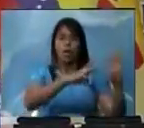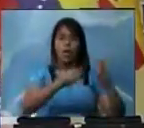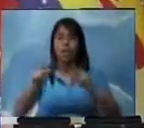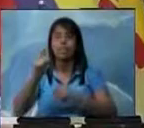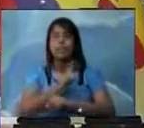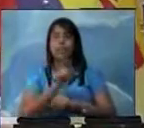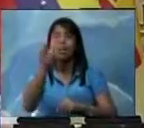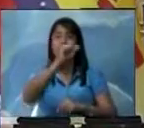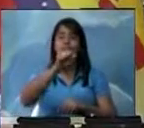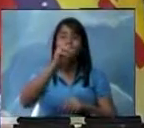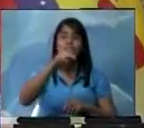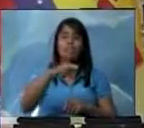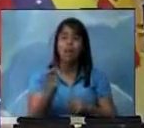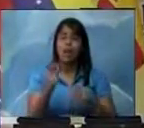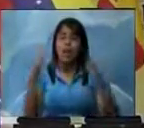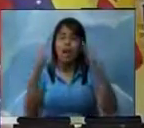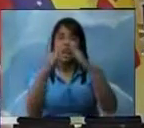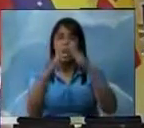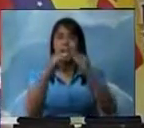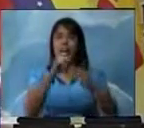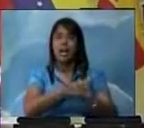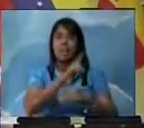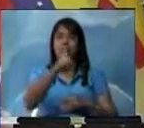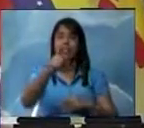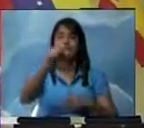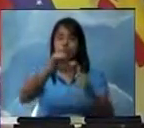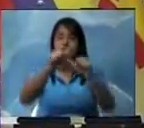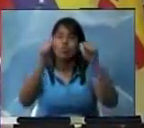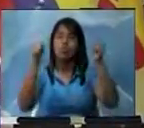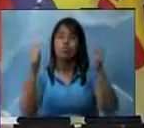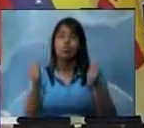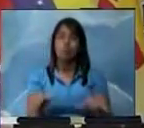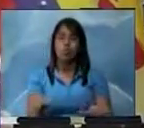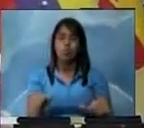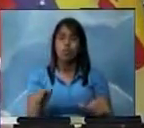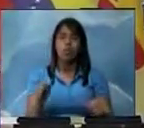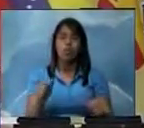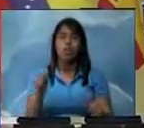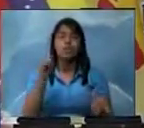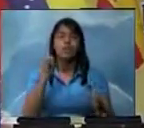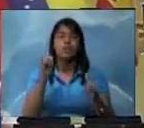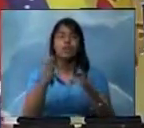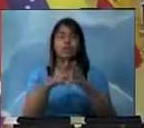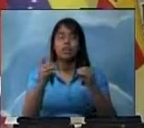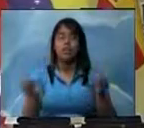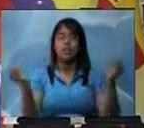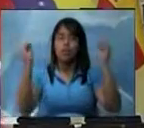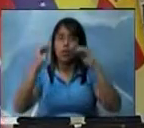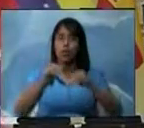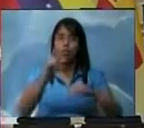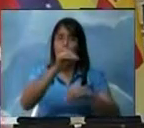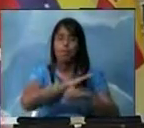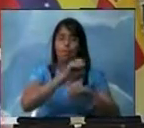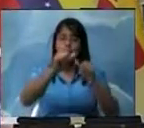tierra de Sinar, a la casa de su Dios, y celebró, se